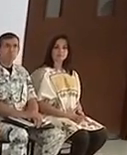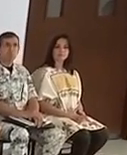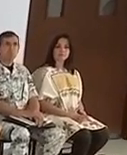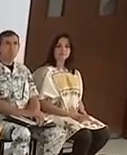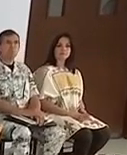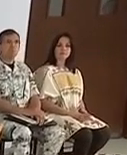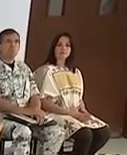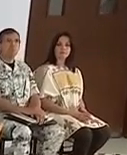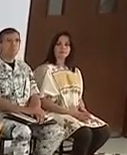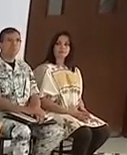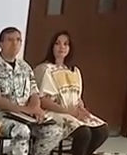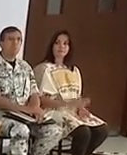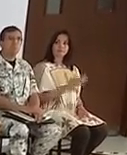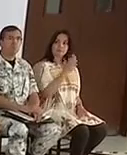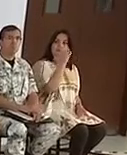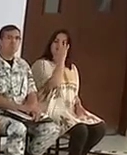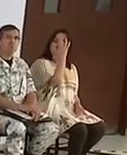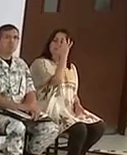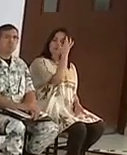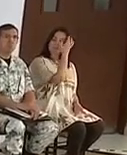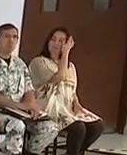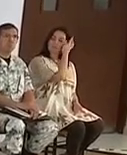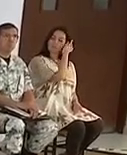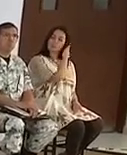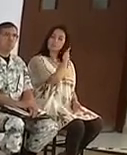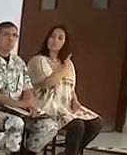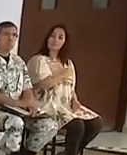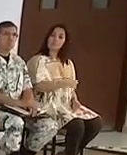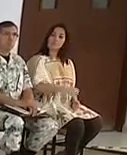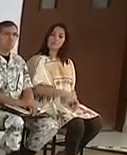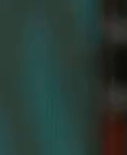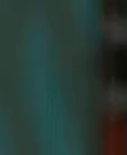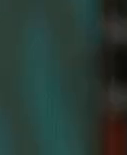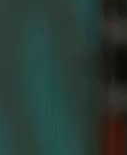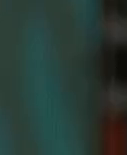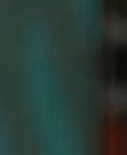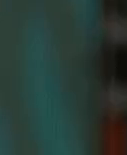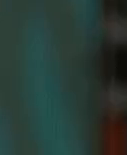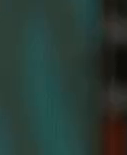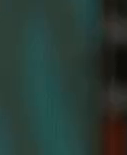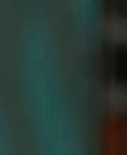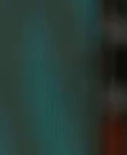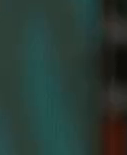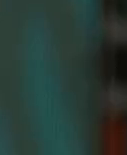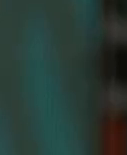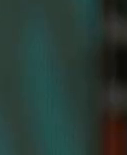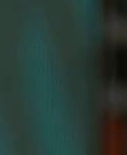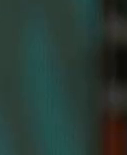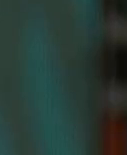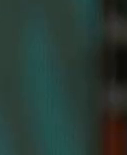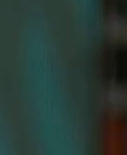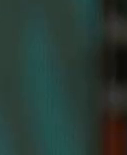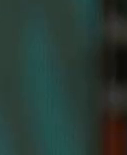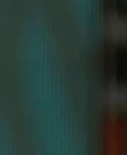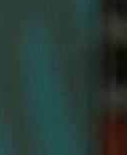independencia, la primera República Federal se constituye y el primer